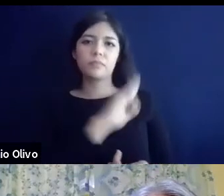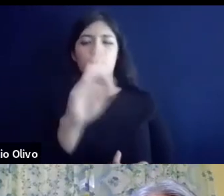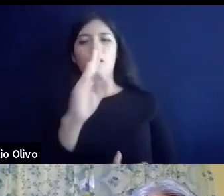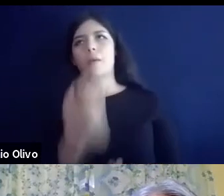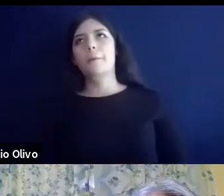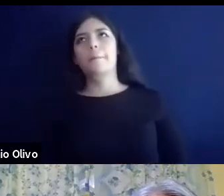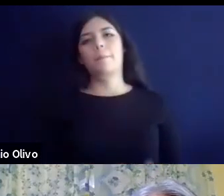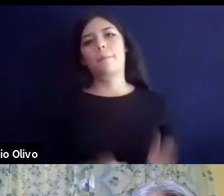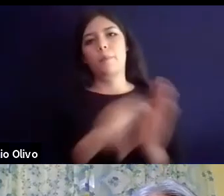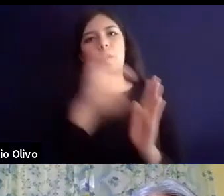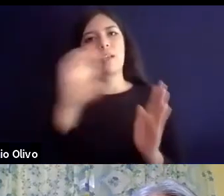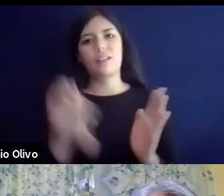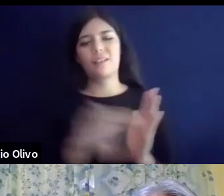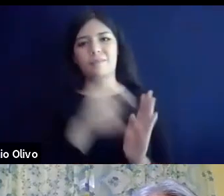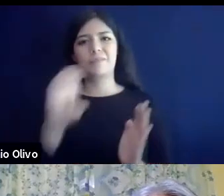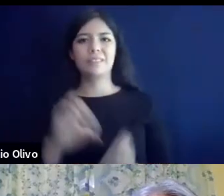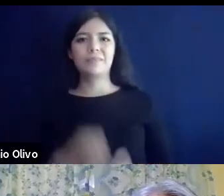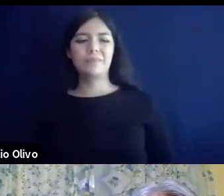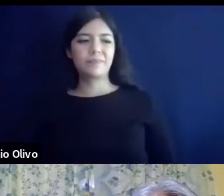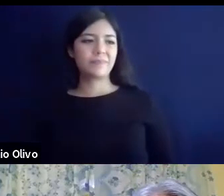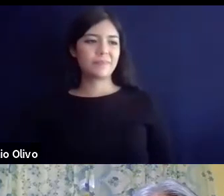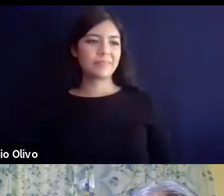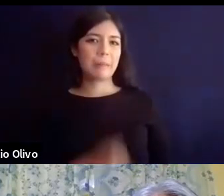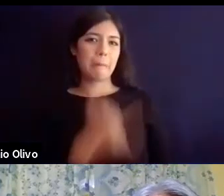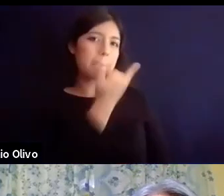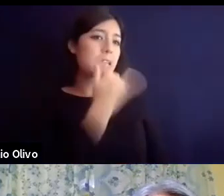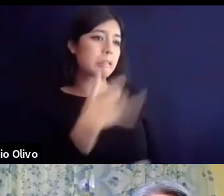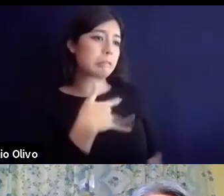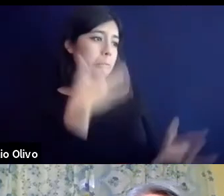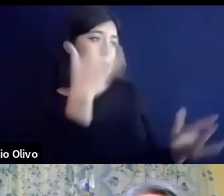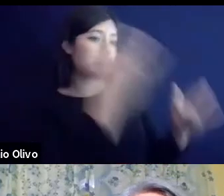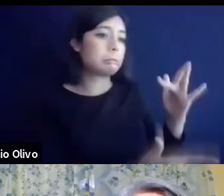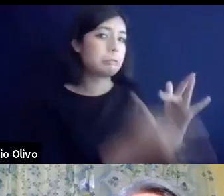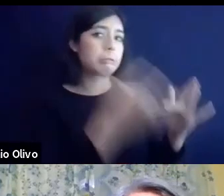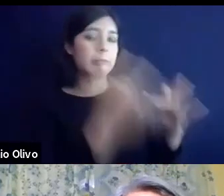como bien dices ahorita que te interrumpí, Tere, perdóname. No.